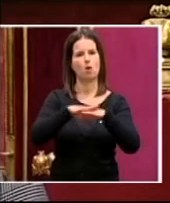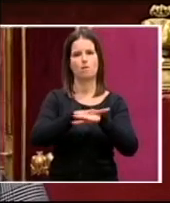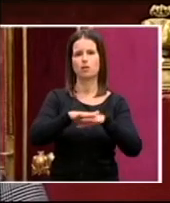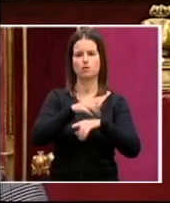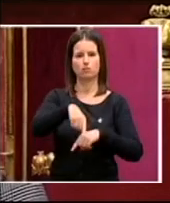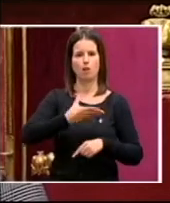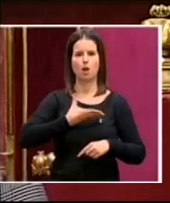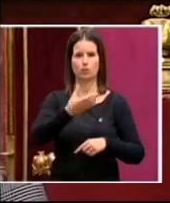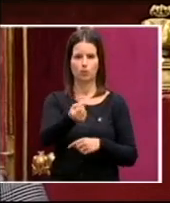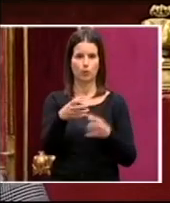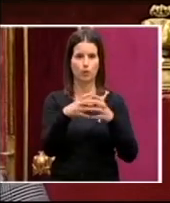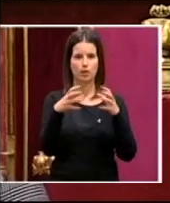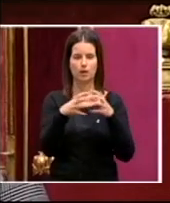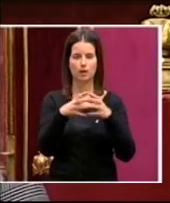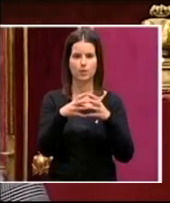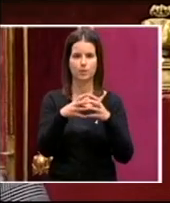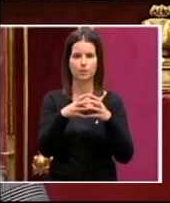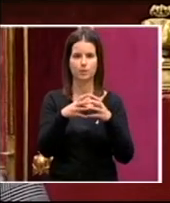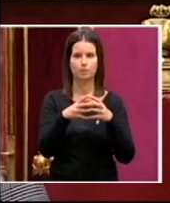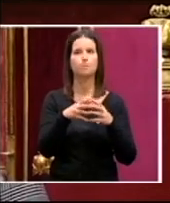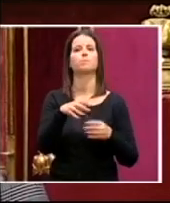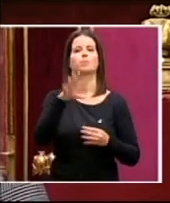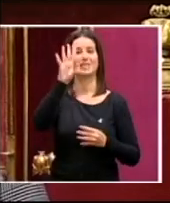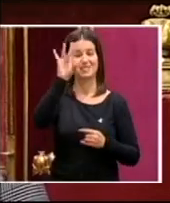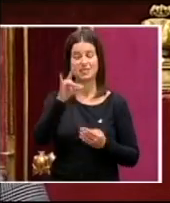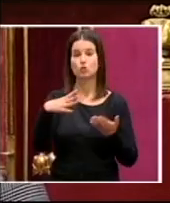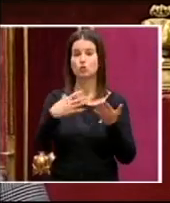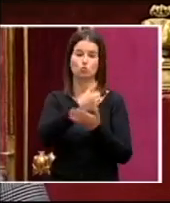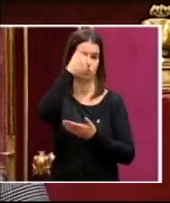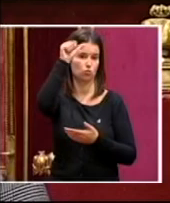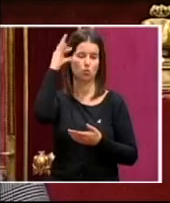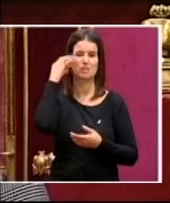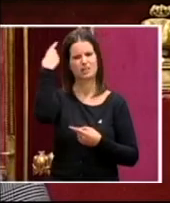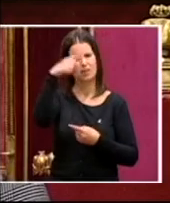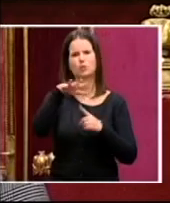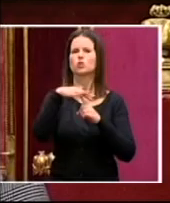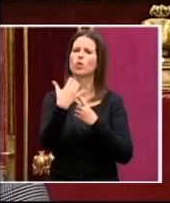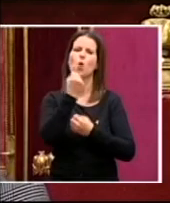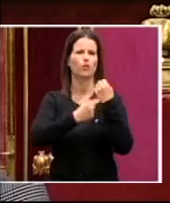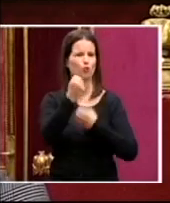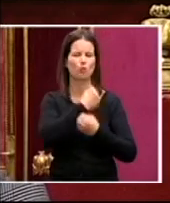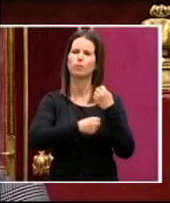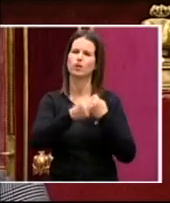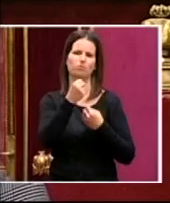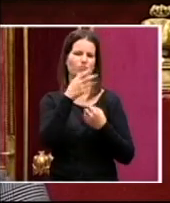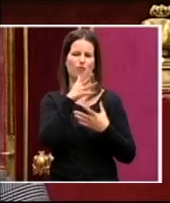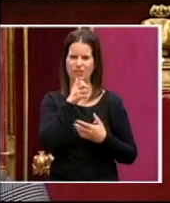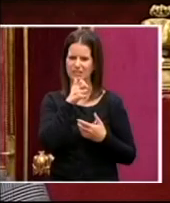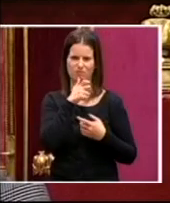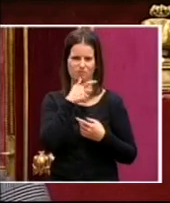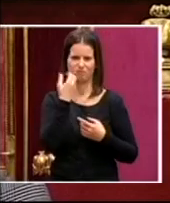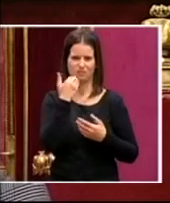ayuntamiento y que sí, todas y todos sabemos que la situación económica está muy mal, que este ayuntamiento está en la